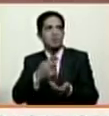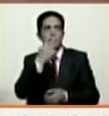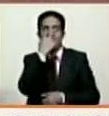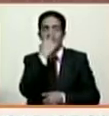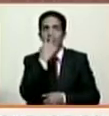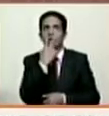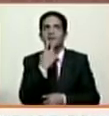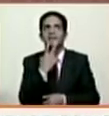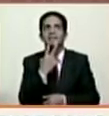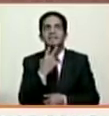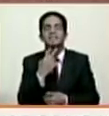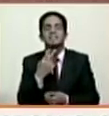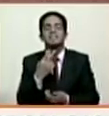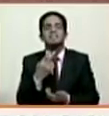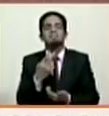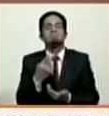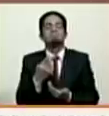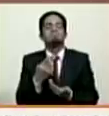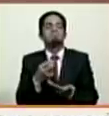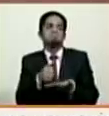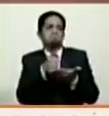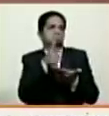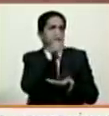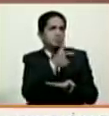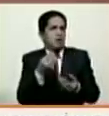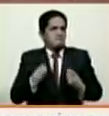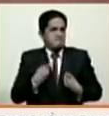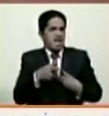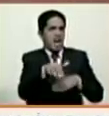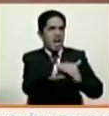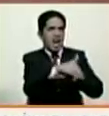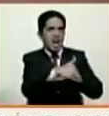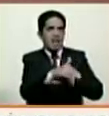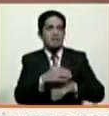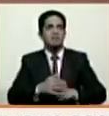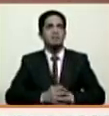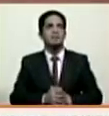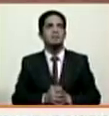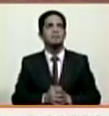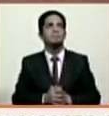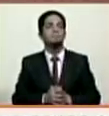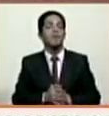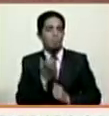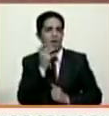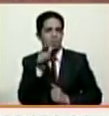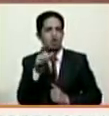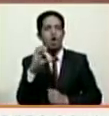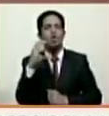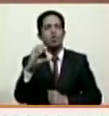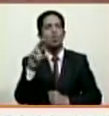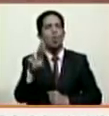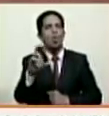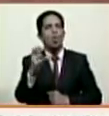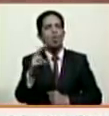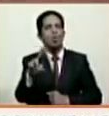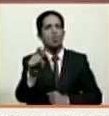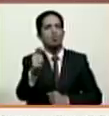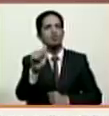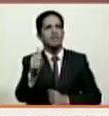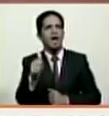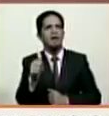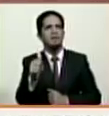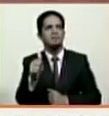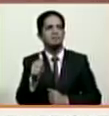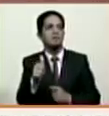Trump. Para quien no lo sabe, Cúcuta, esa ciudad fronteriza con nosotros, con Venezuela, tiene uno